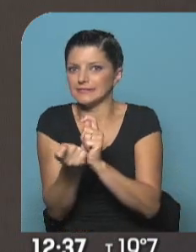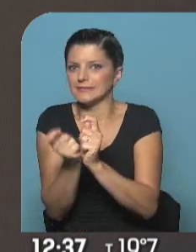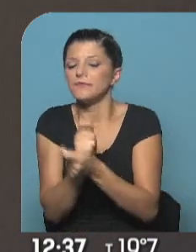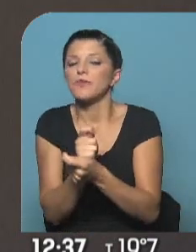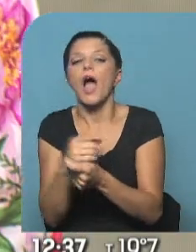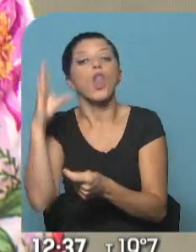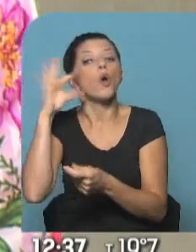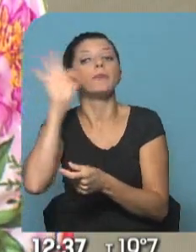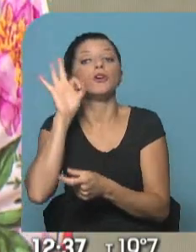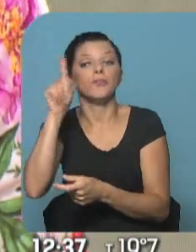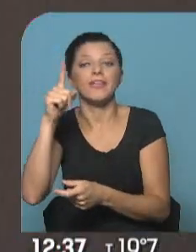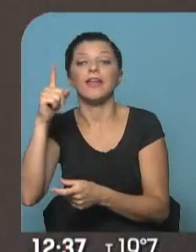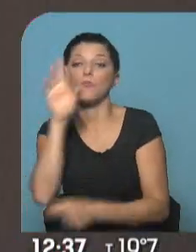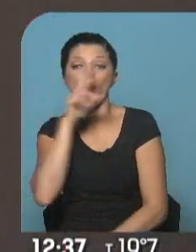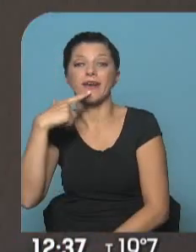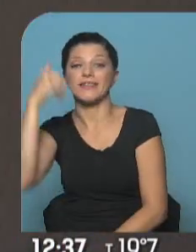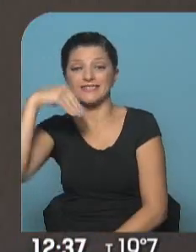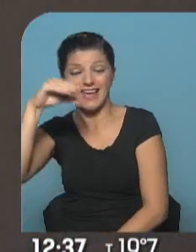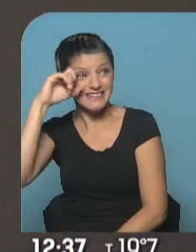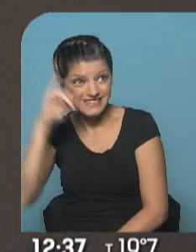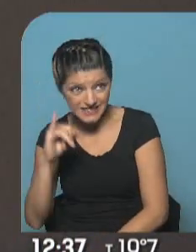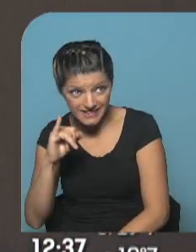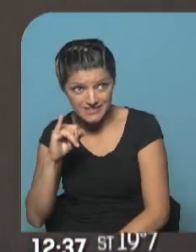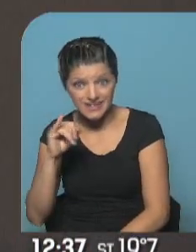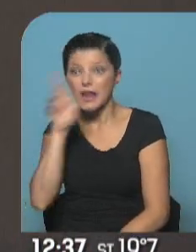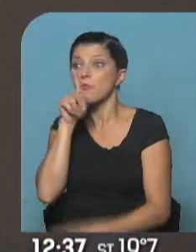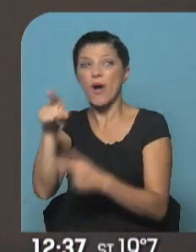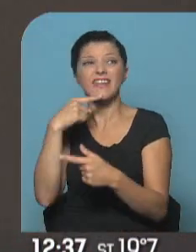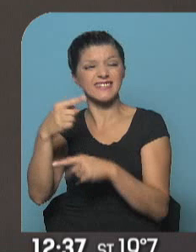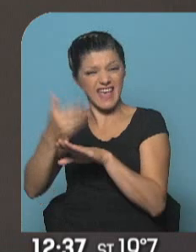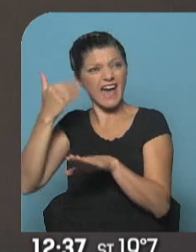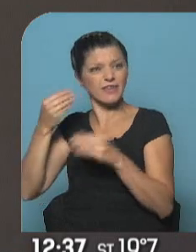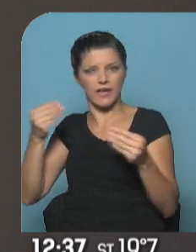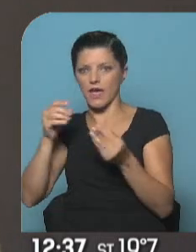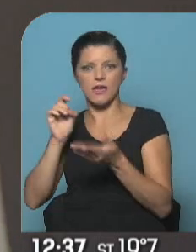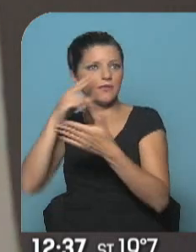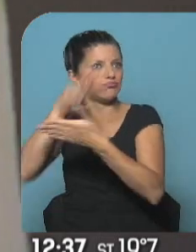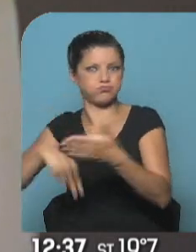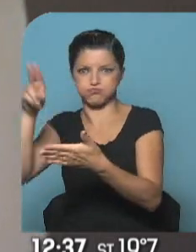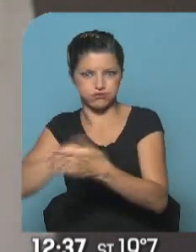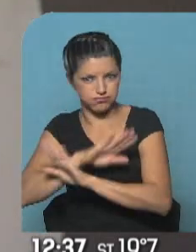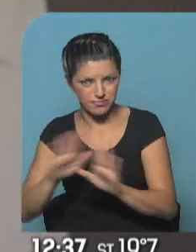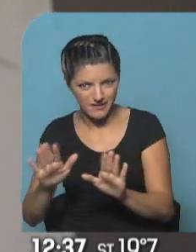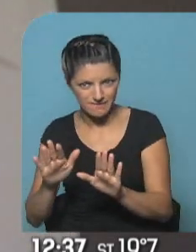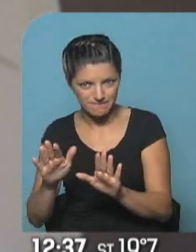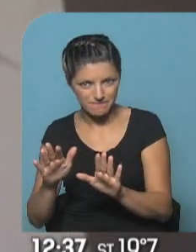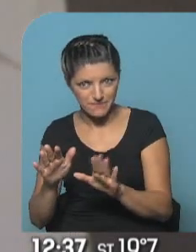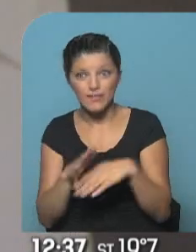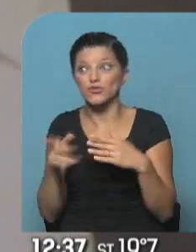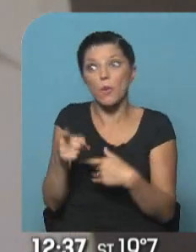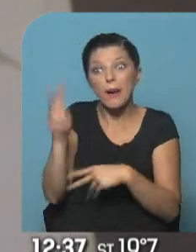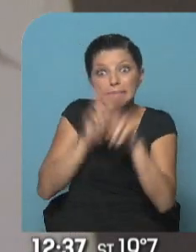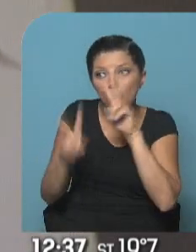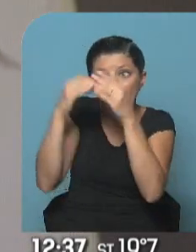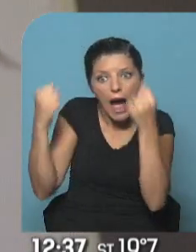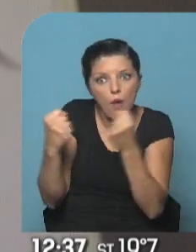de Beatriz más a la Sánchez, izquierda. que era eliminarlos. Entonces, ahora, como se debería ir ahí,